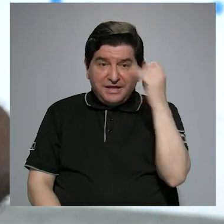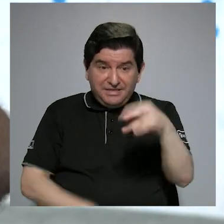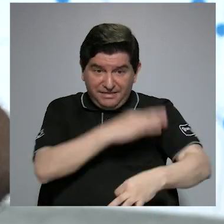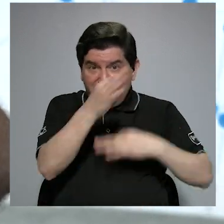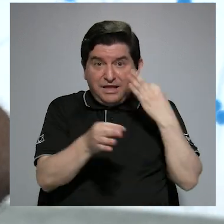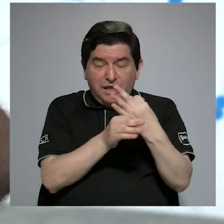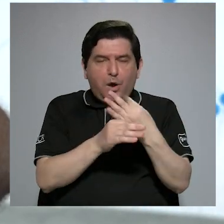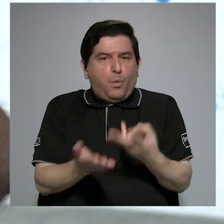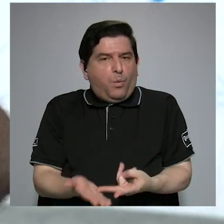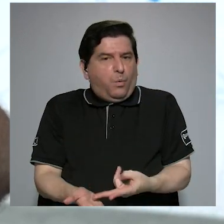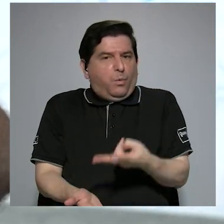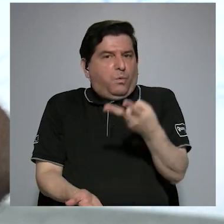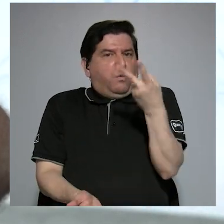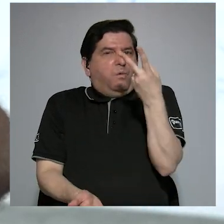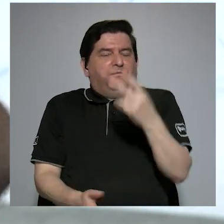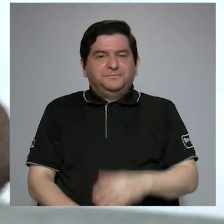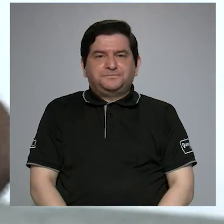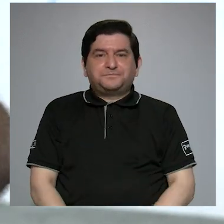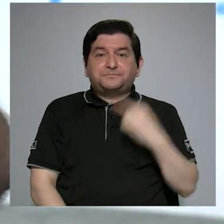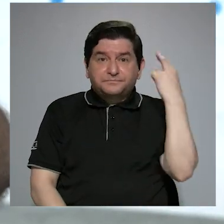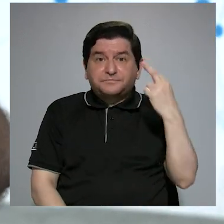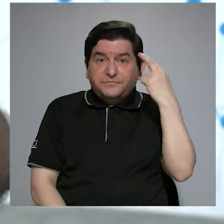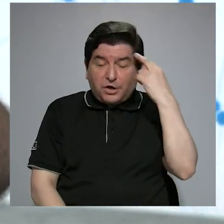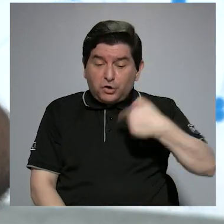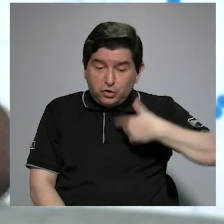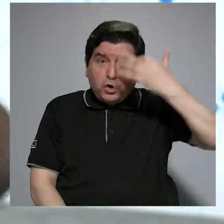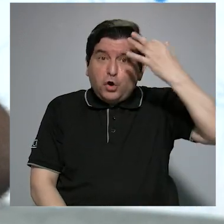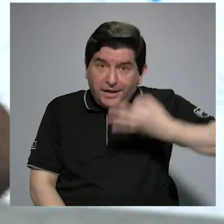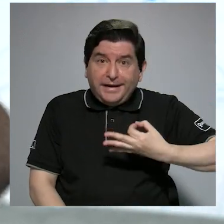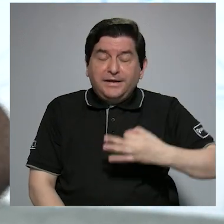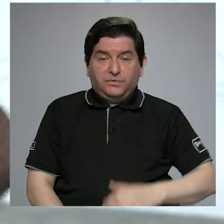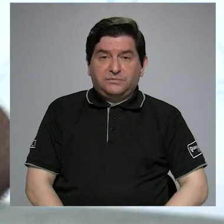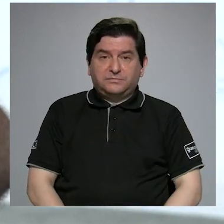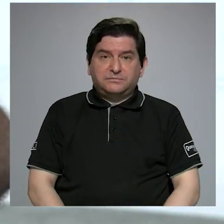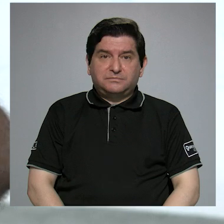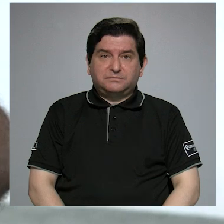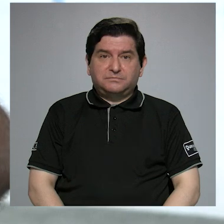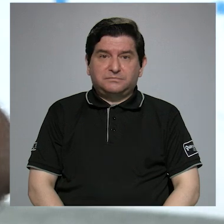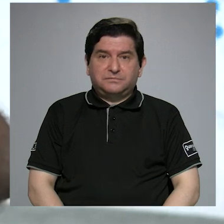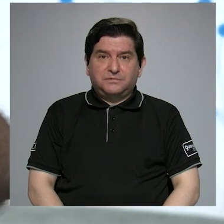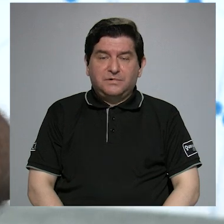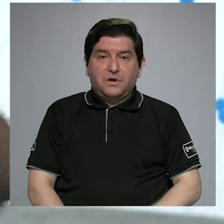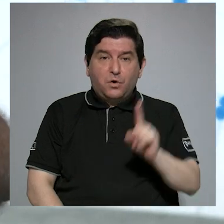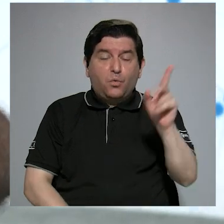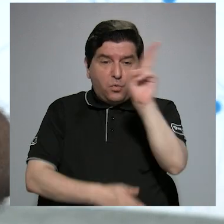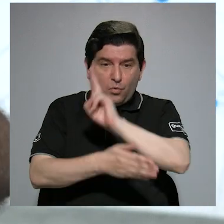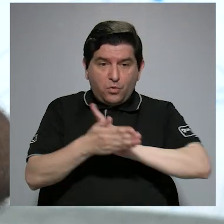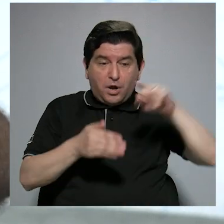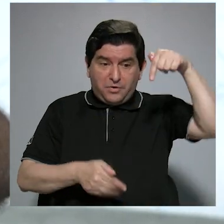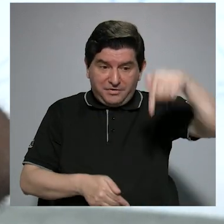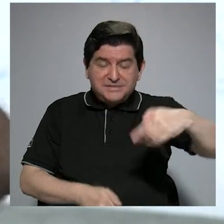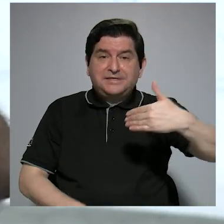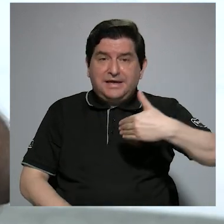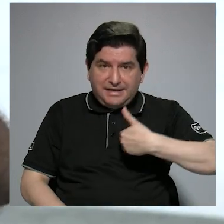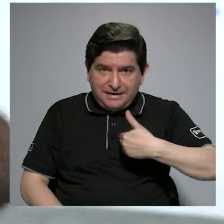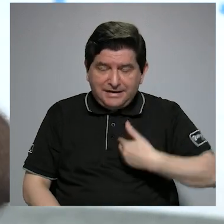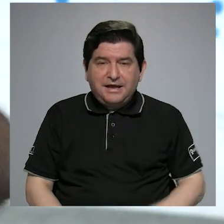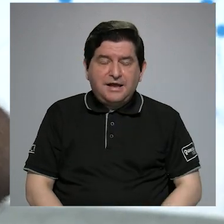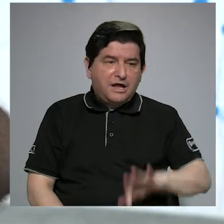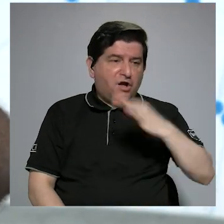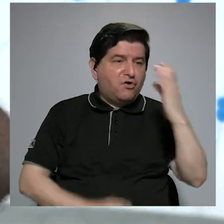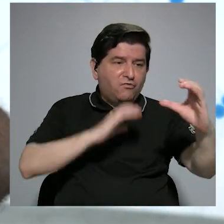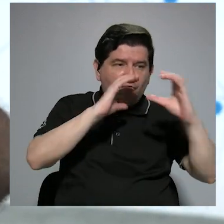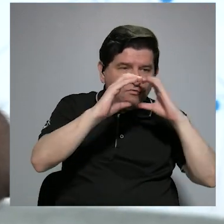iniciativa como esta ha sido muy valiosa, y por eso es que yo considero, ¿verdad?, que tener una universidad como la que tenemos, con medios